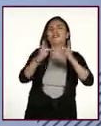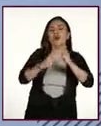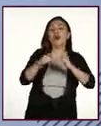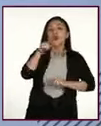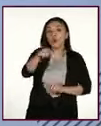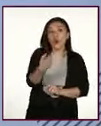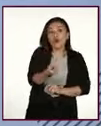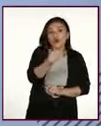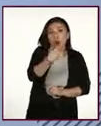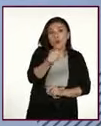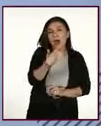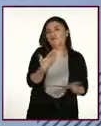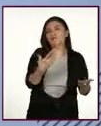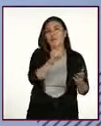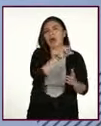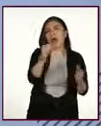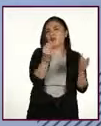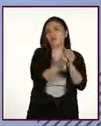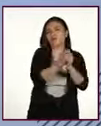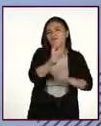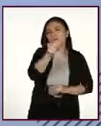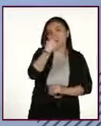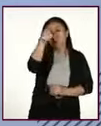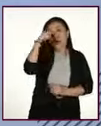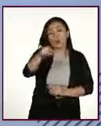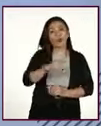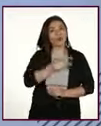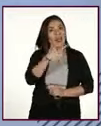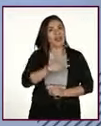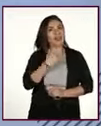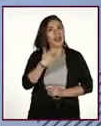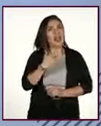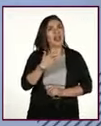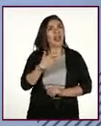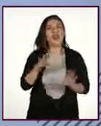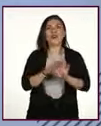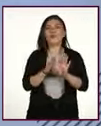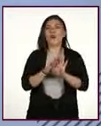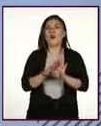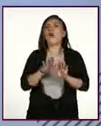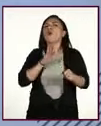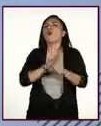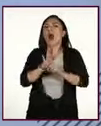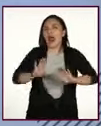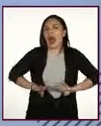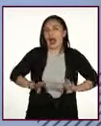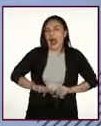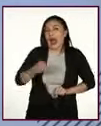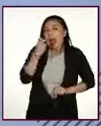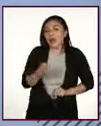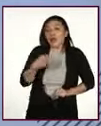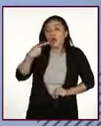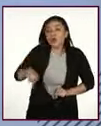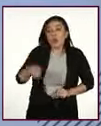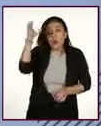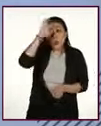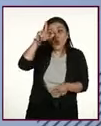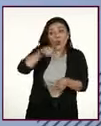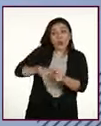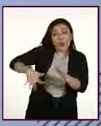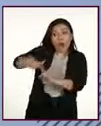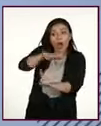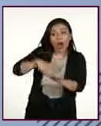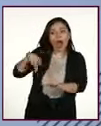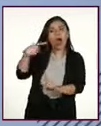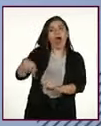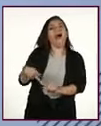benzodiazepinas y toma algo para que te sientas, vas a sentir algo, ¿no? Entonces, eso es nuestro contexto sociocultural actual. Esto es